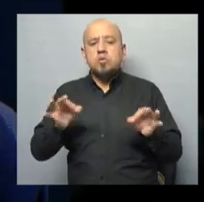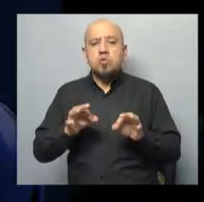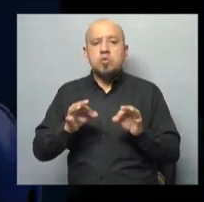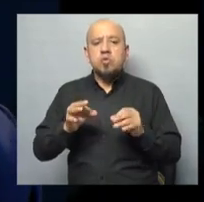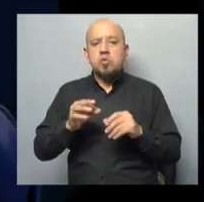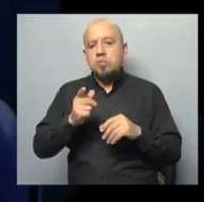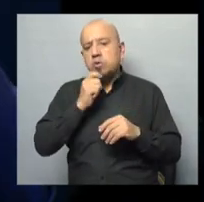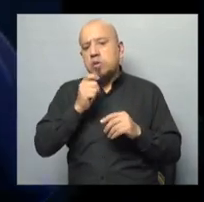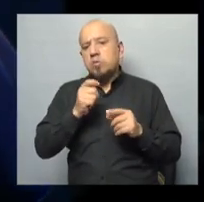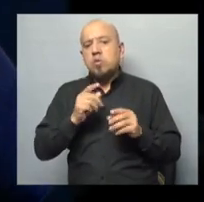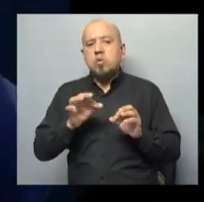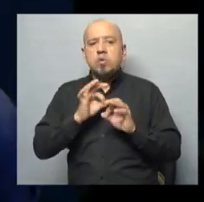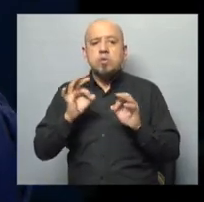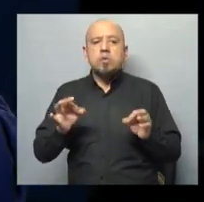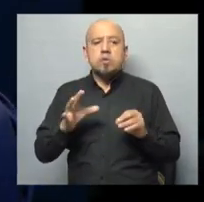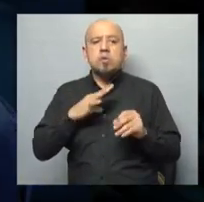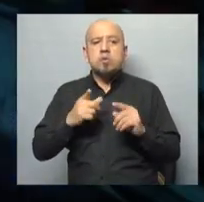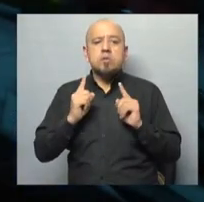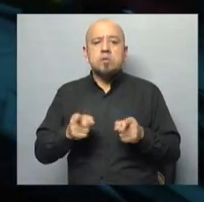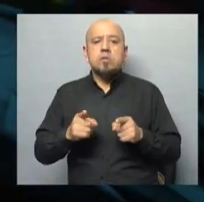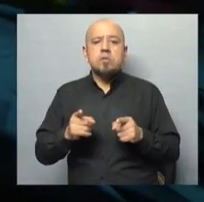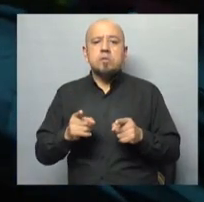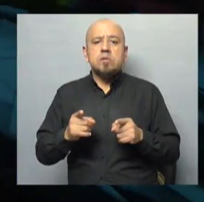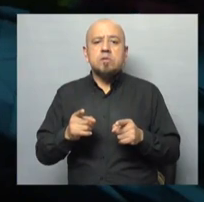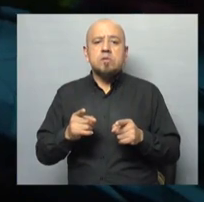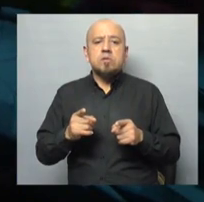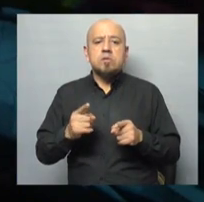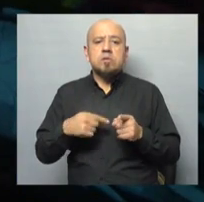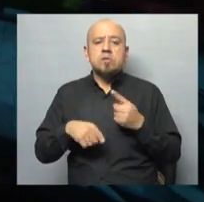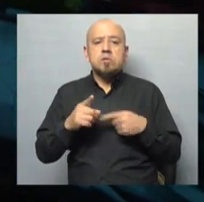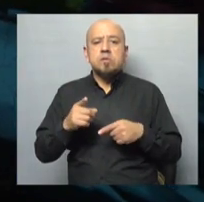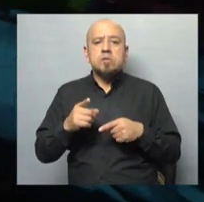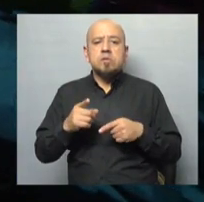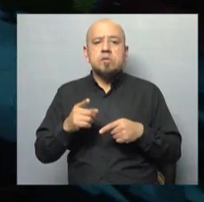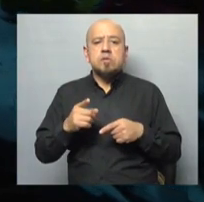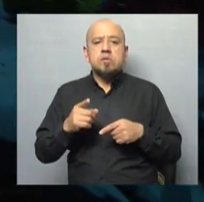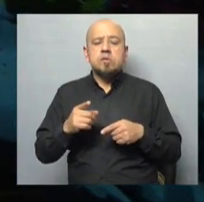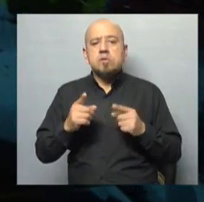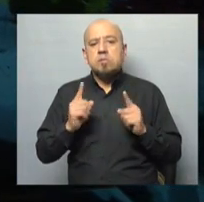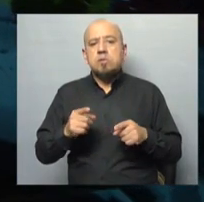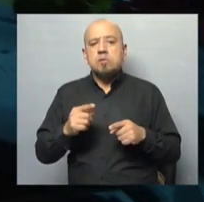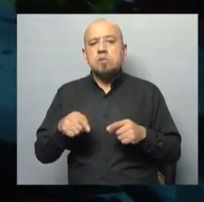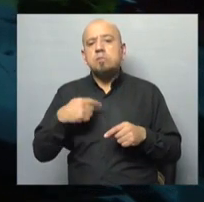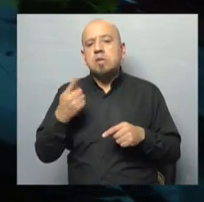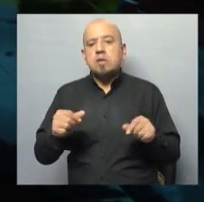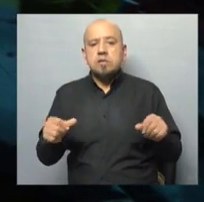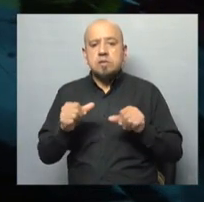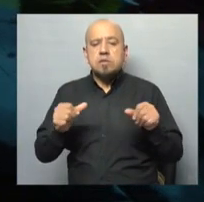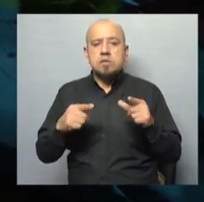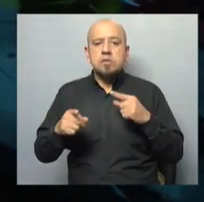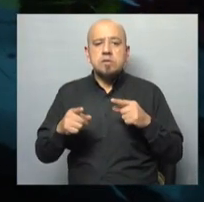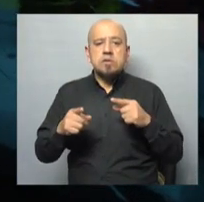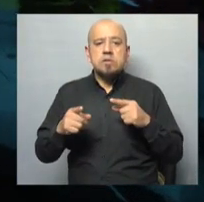y es como que también alimenta un poco ese conocimiento y capaz que mañana se hace una obra de teatro y